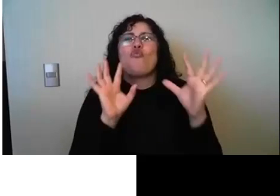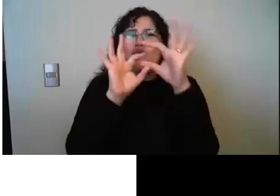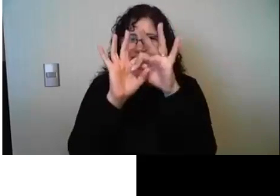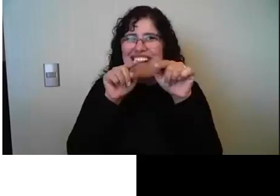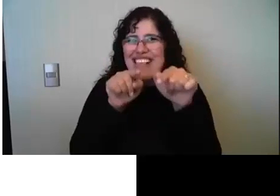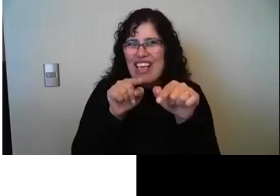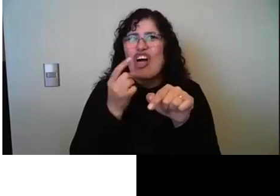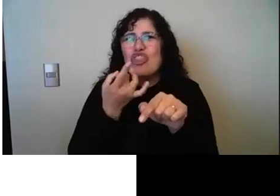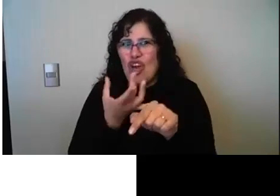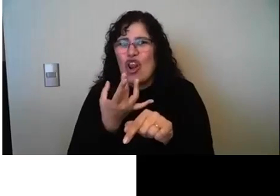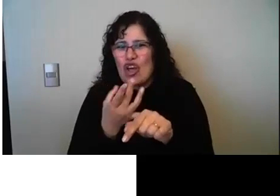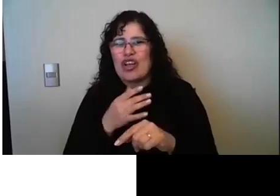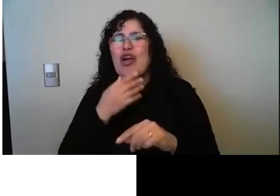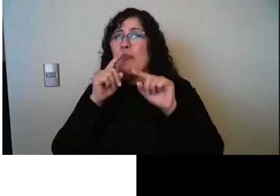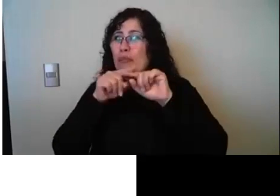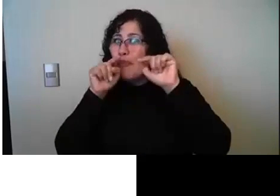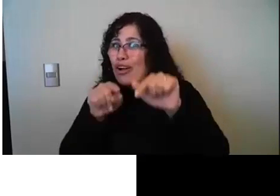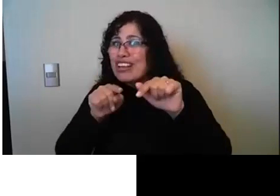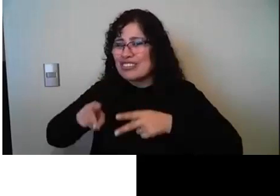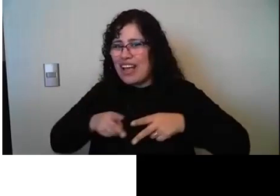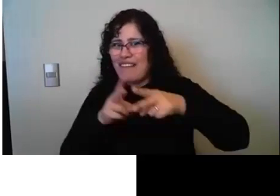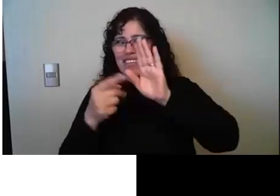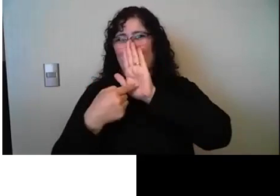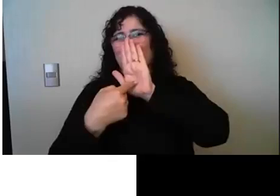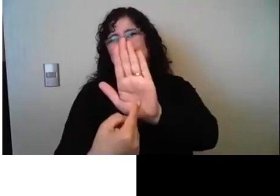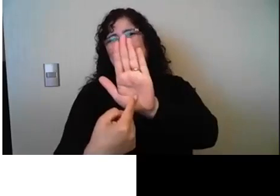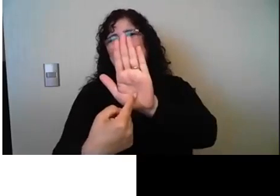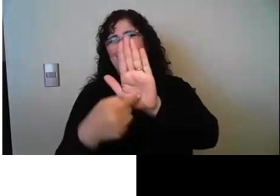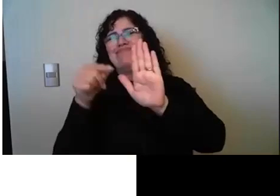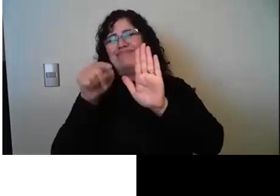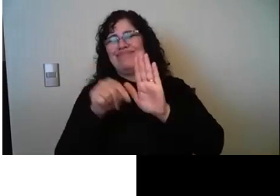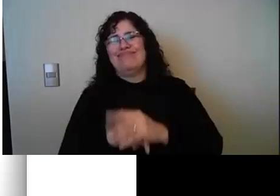vía que está apareciendo en este elemento.